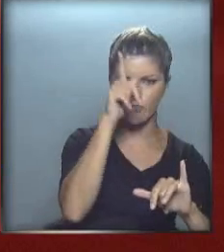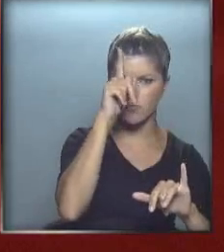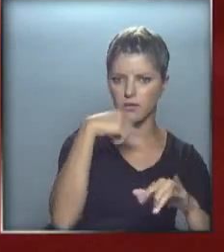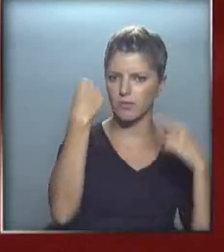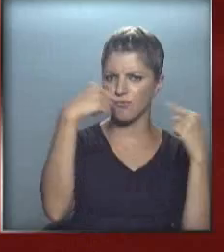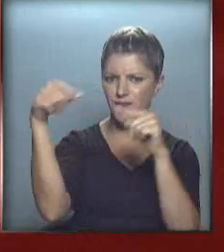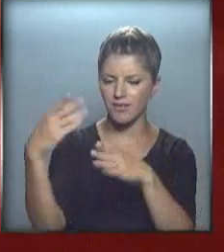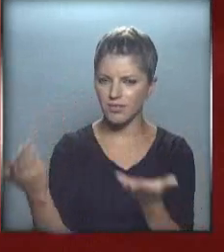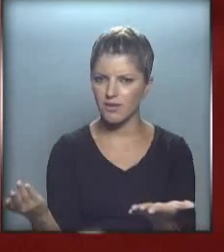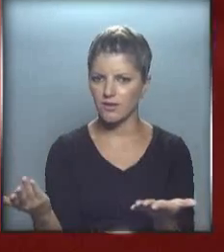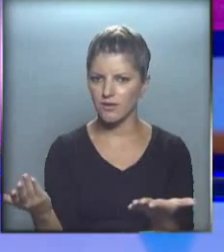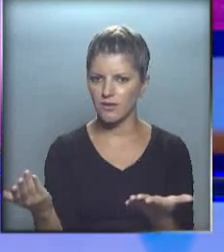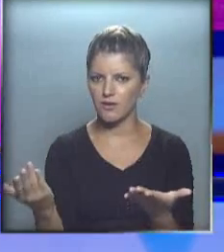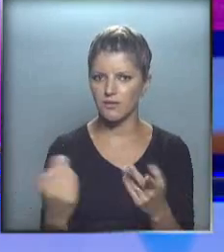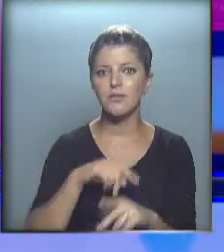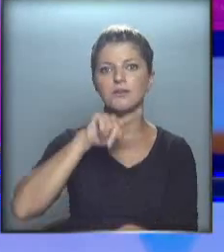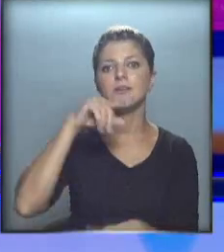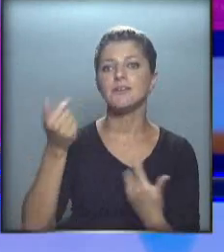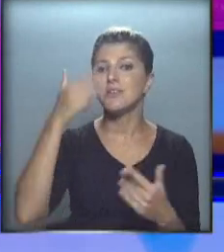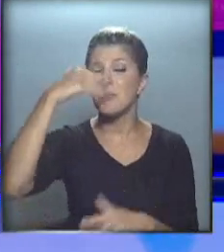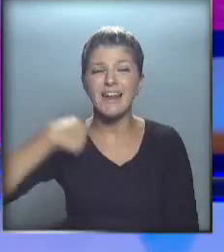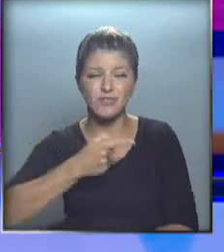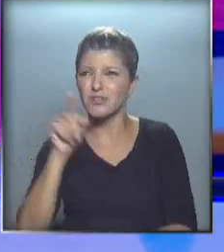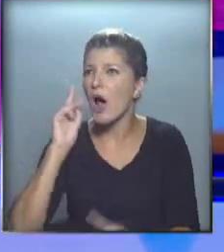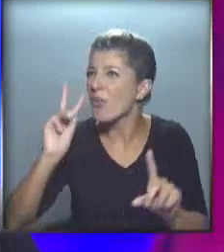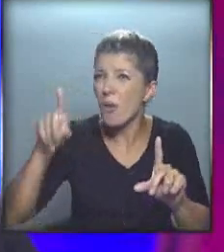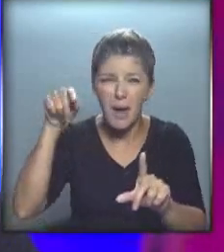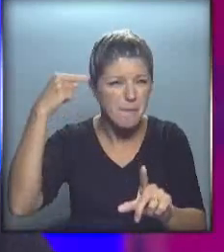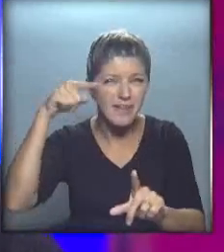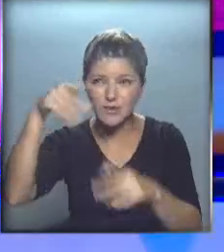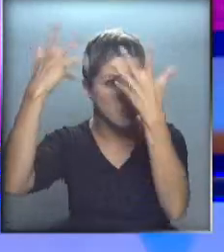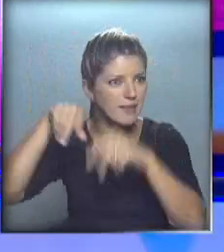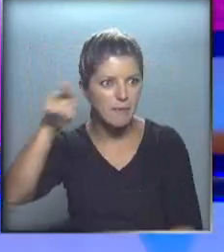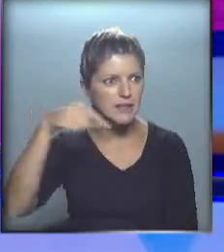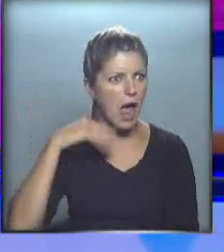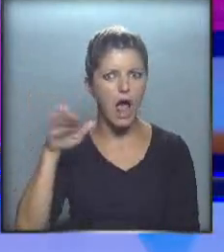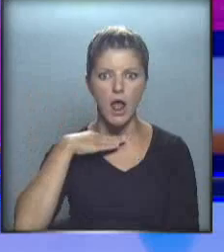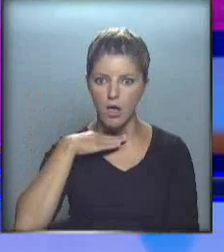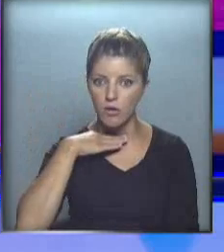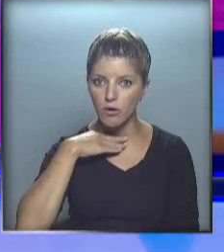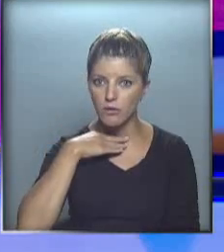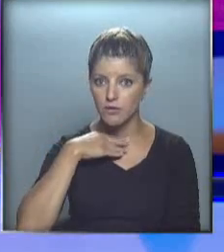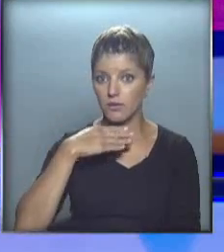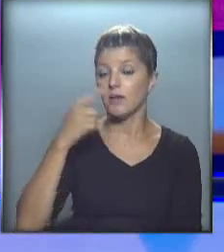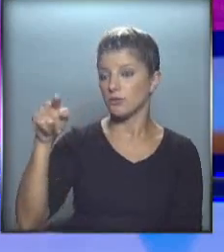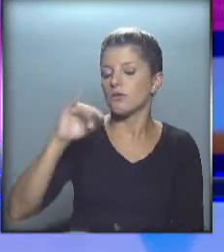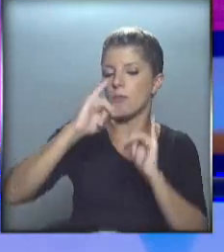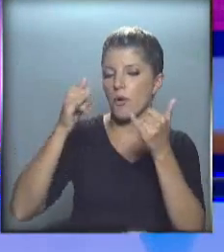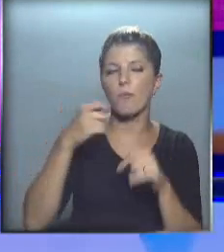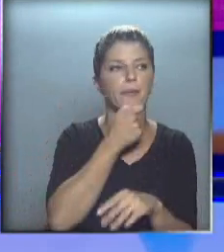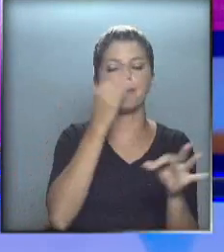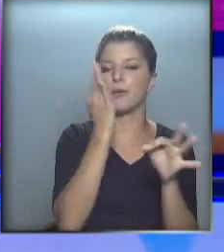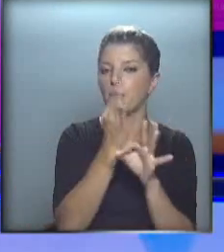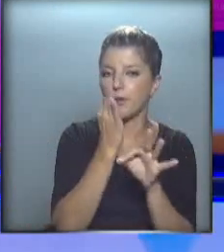delito. Y eso genera una condena social que es irreparable. Es irreparable. Para la inserción social que después tiene que tener ese joven en la